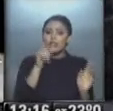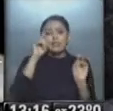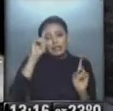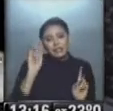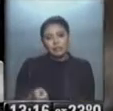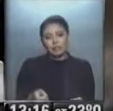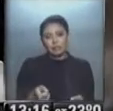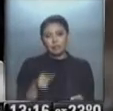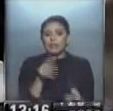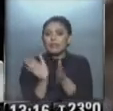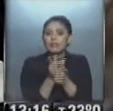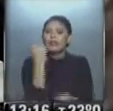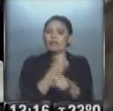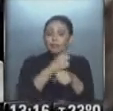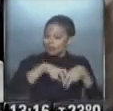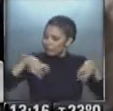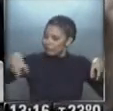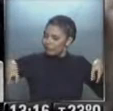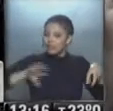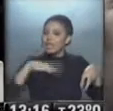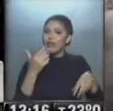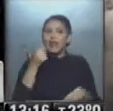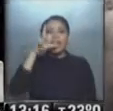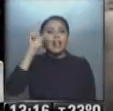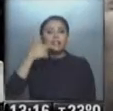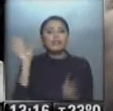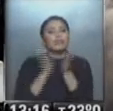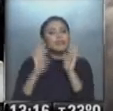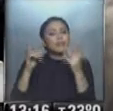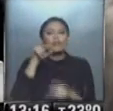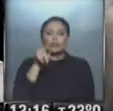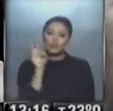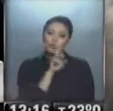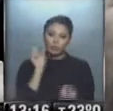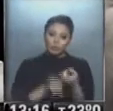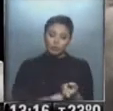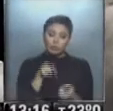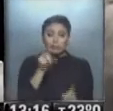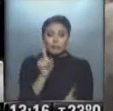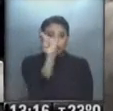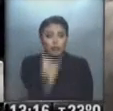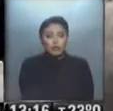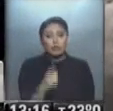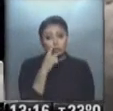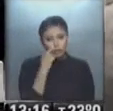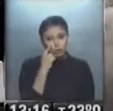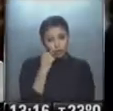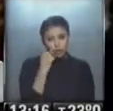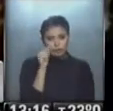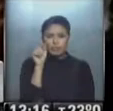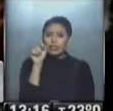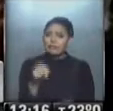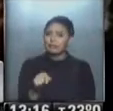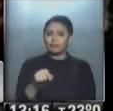de ausencia a Adela, y él en la primera fila, al ladito de Aleso, nomás aplaudiendo a su mujer. Este hombre que, como decíamos, no solo